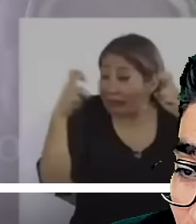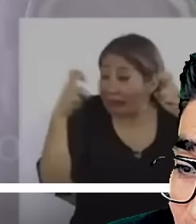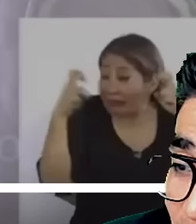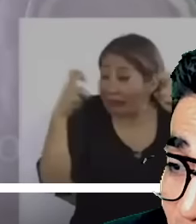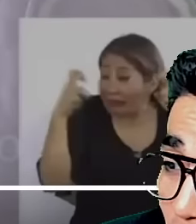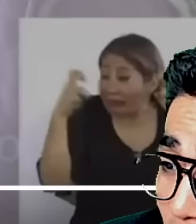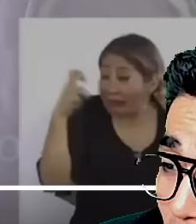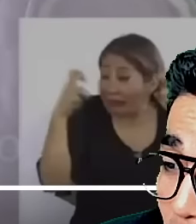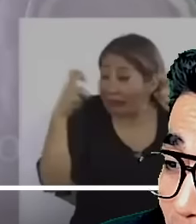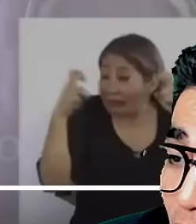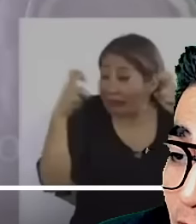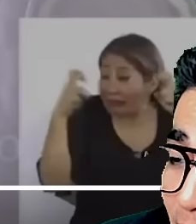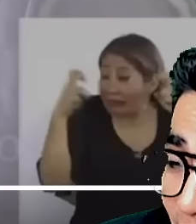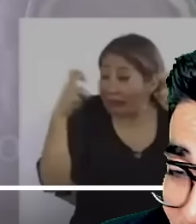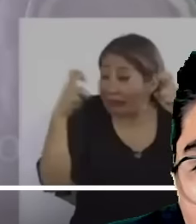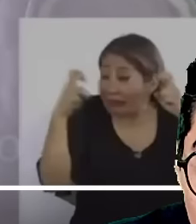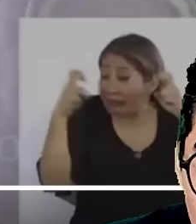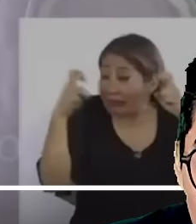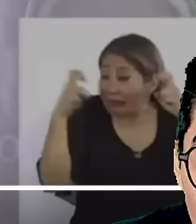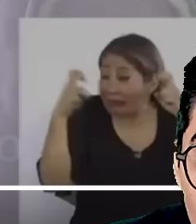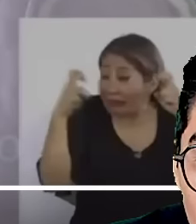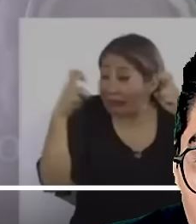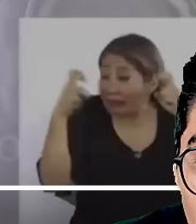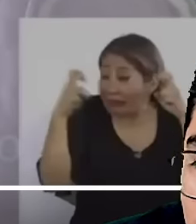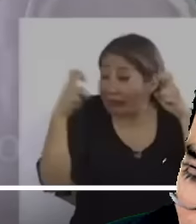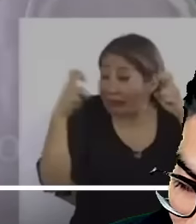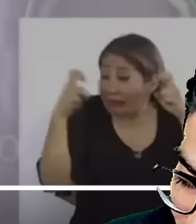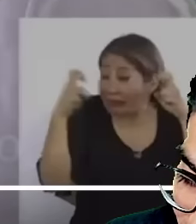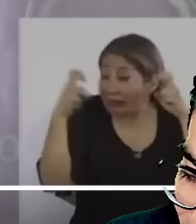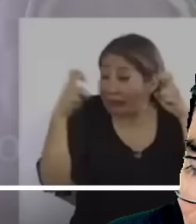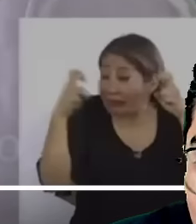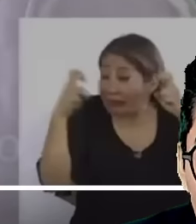Pues así estuvo Manolo Jiménez y este